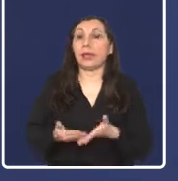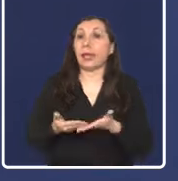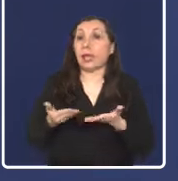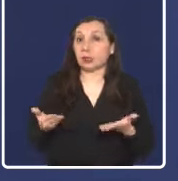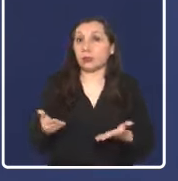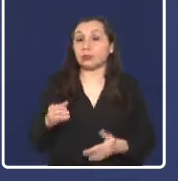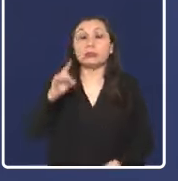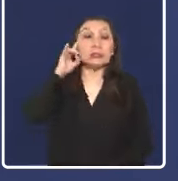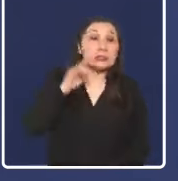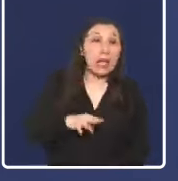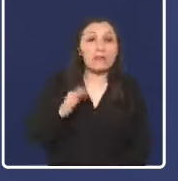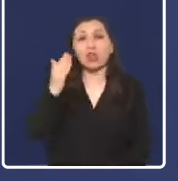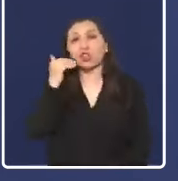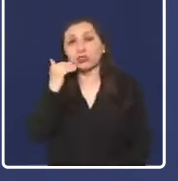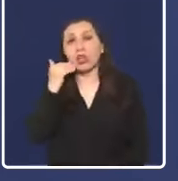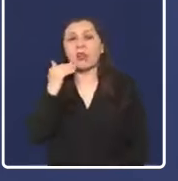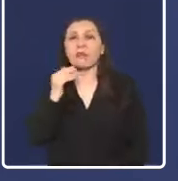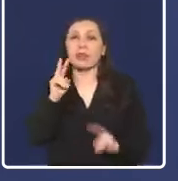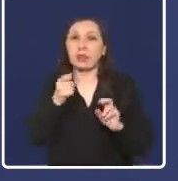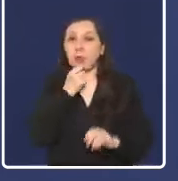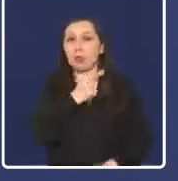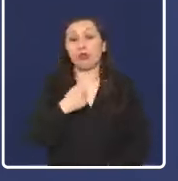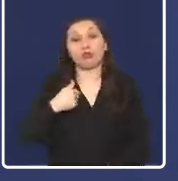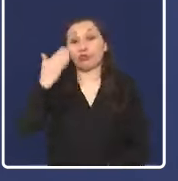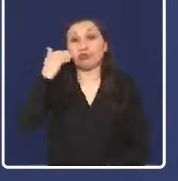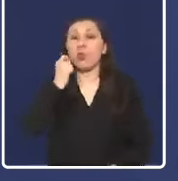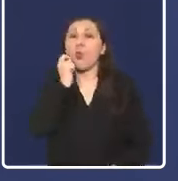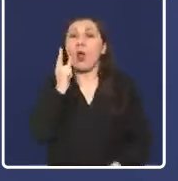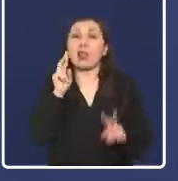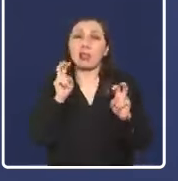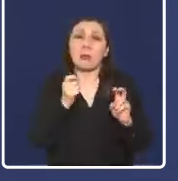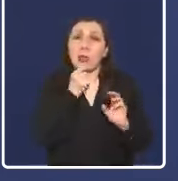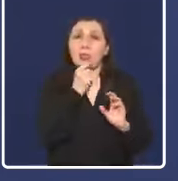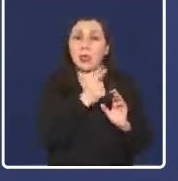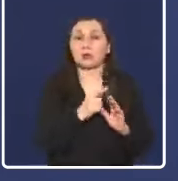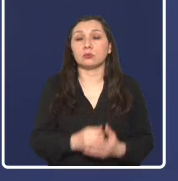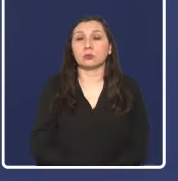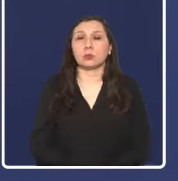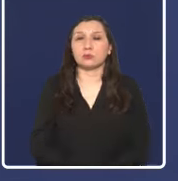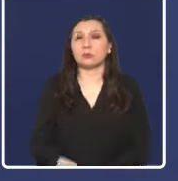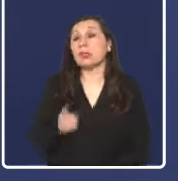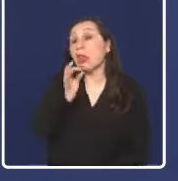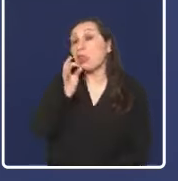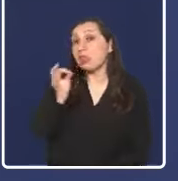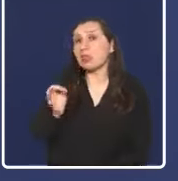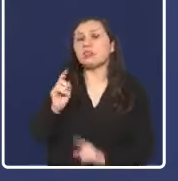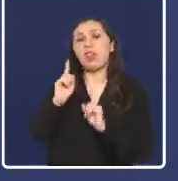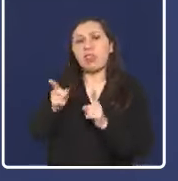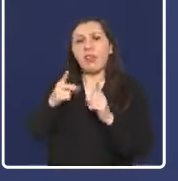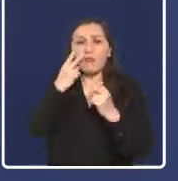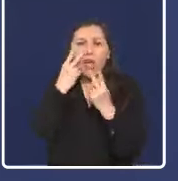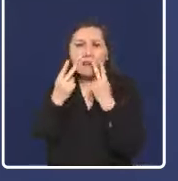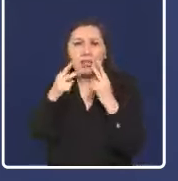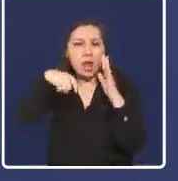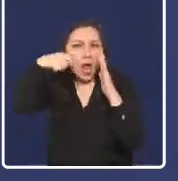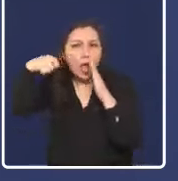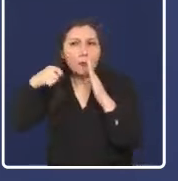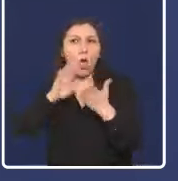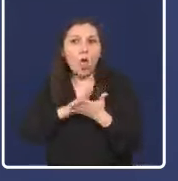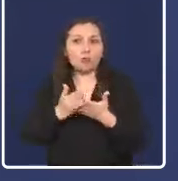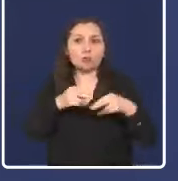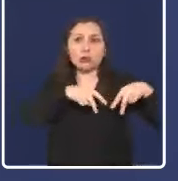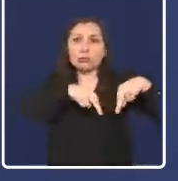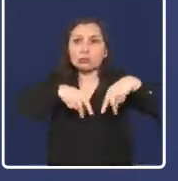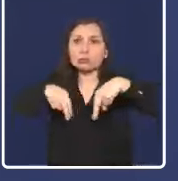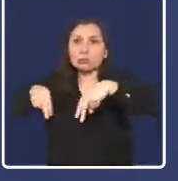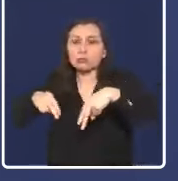Entonces, ¿sabía o no sabía los detalles de la denuncia? Sabía los detalles de la denuncia. Si la denuncia... ¿Y si le dice que tiene que revisar cámaras para ver en qué estado